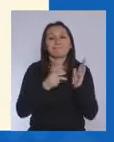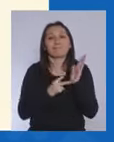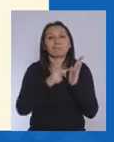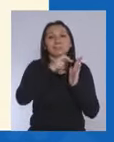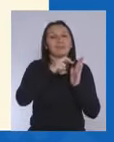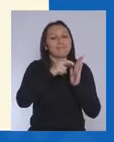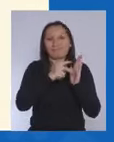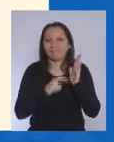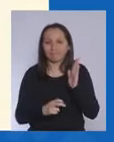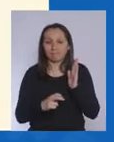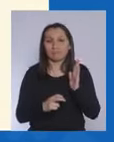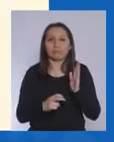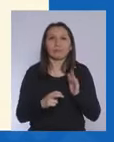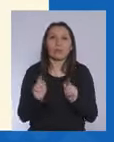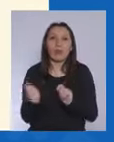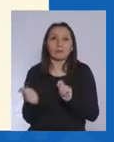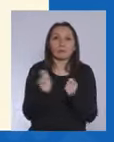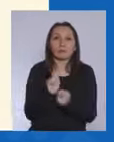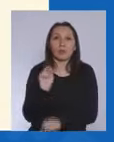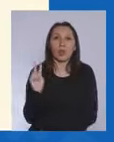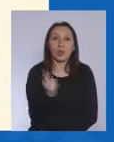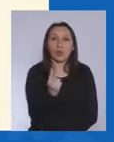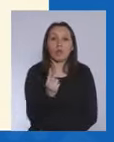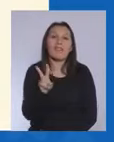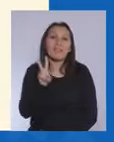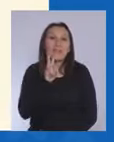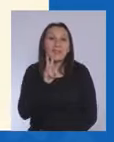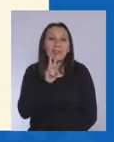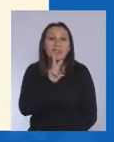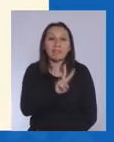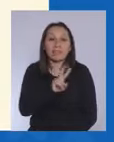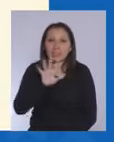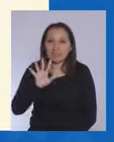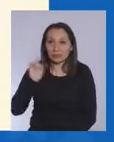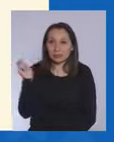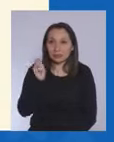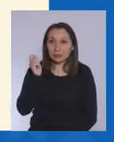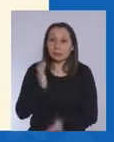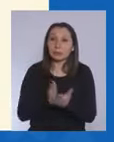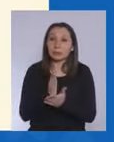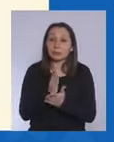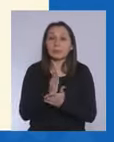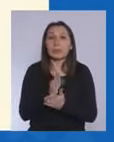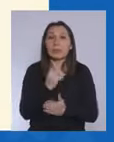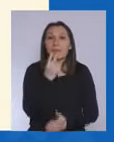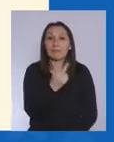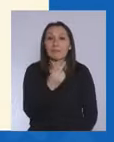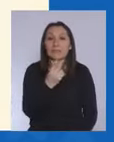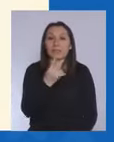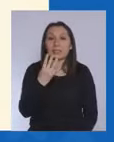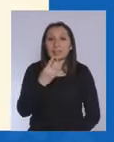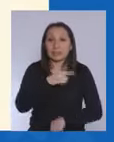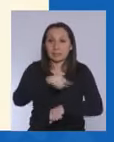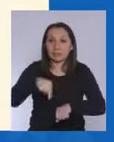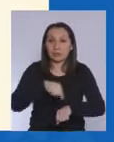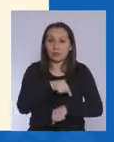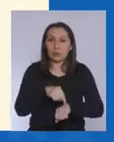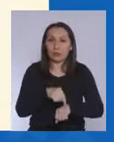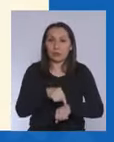transición a partir del viernes 25 de septiembre a las 23 horas